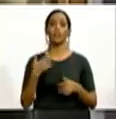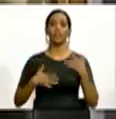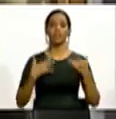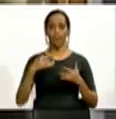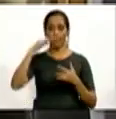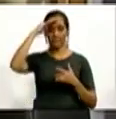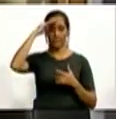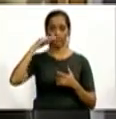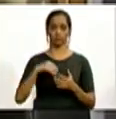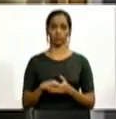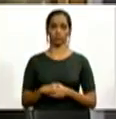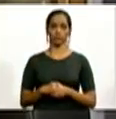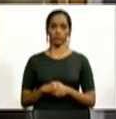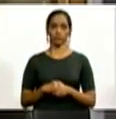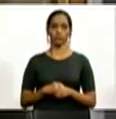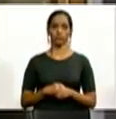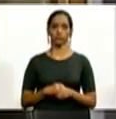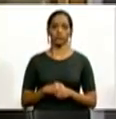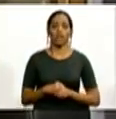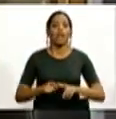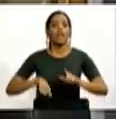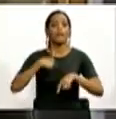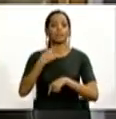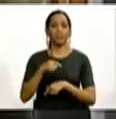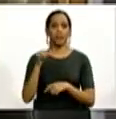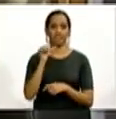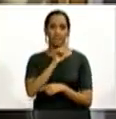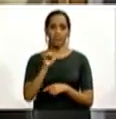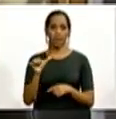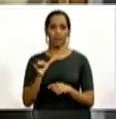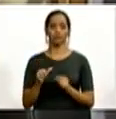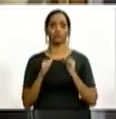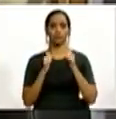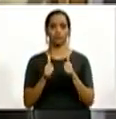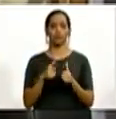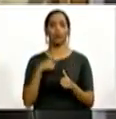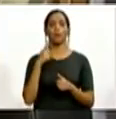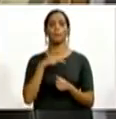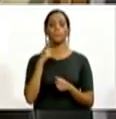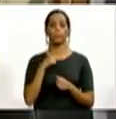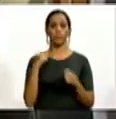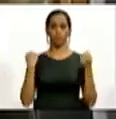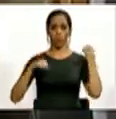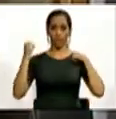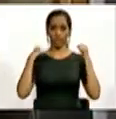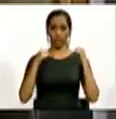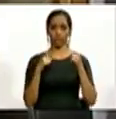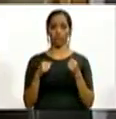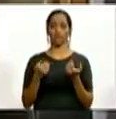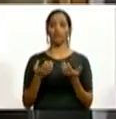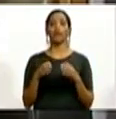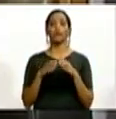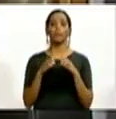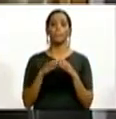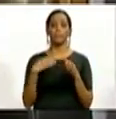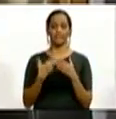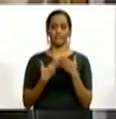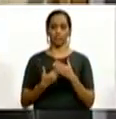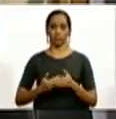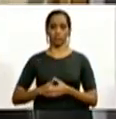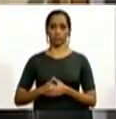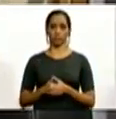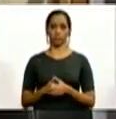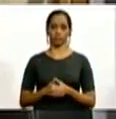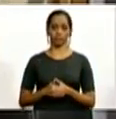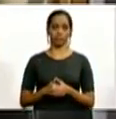militares. Y la próxima semana vamos a arrancar con los ejercicios políticos de afinar maquinaria de nuestro partido. Es decir,